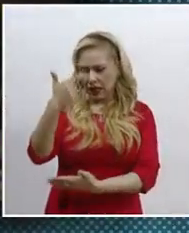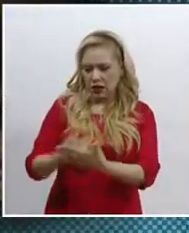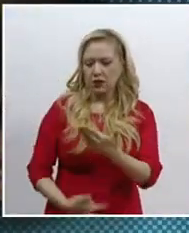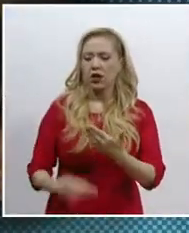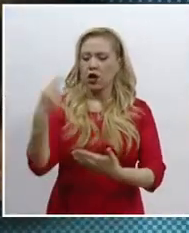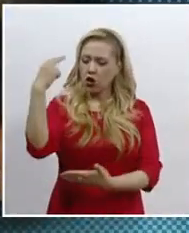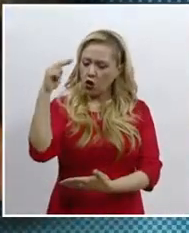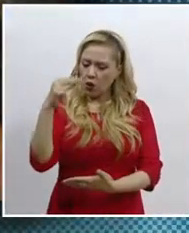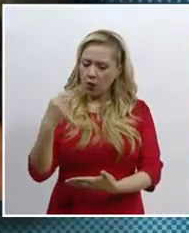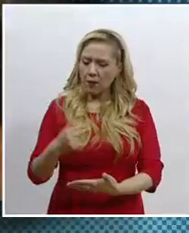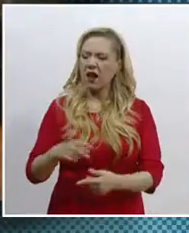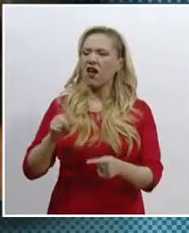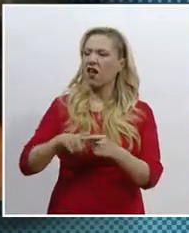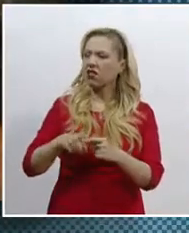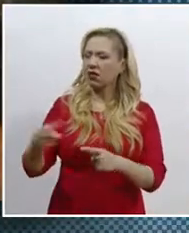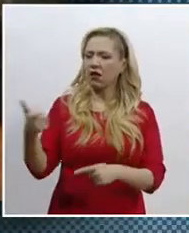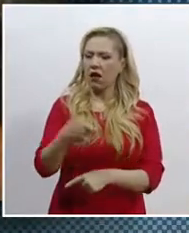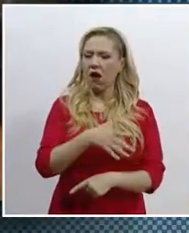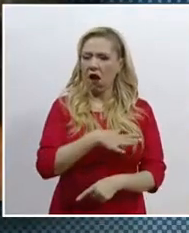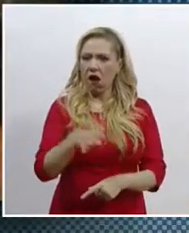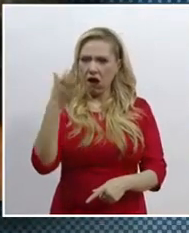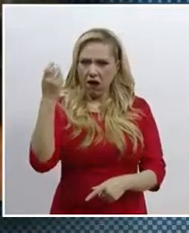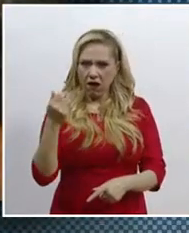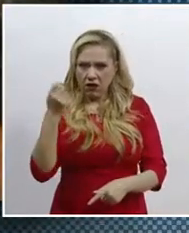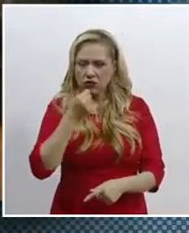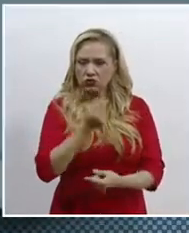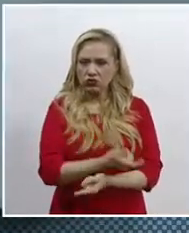registro estatal de personas sancionadas por violencia